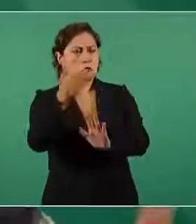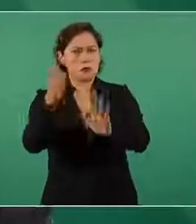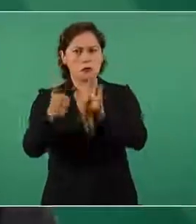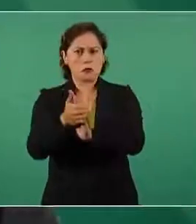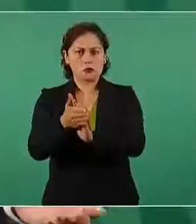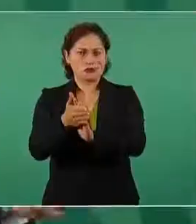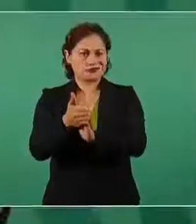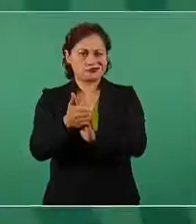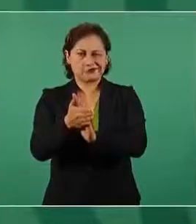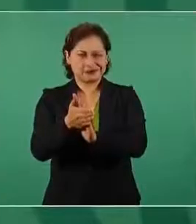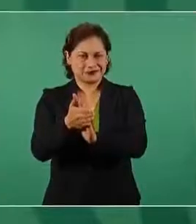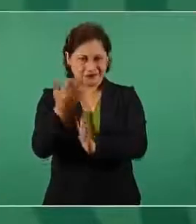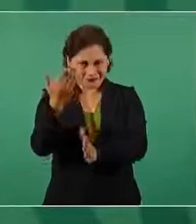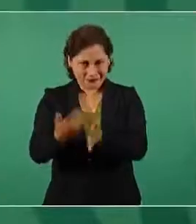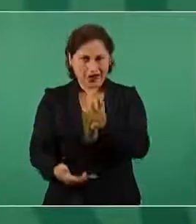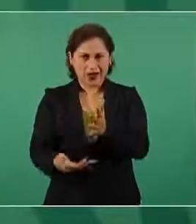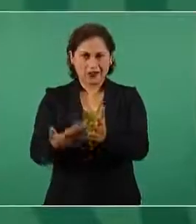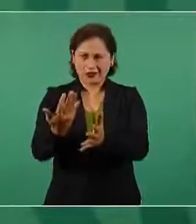se requiere el trabajo